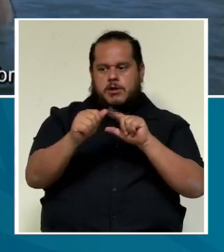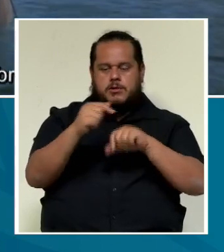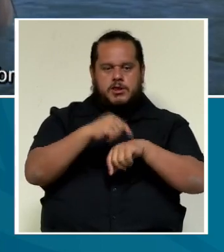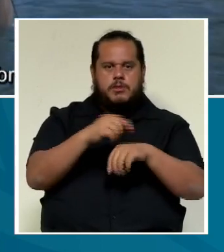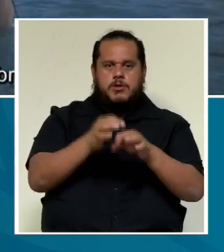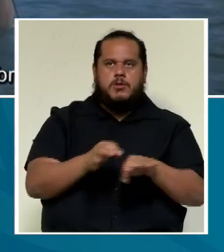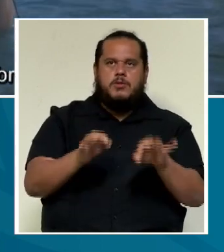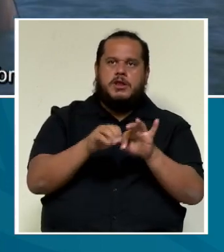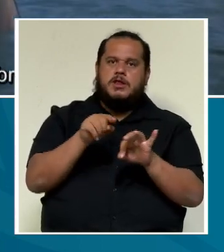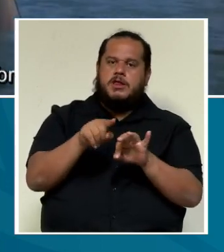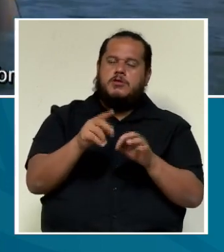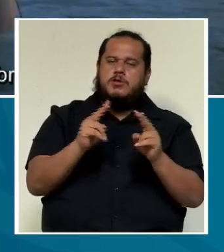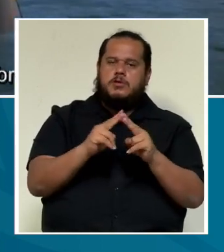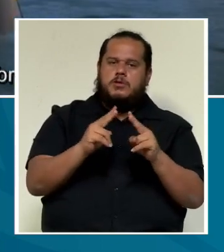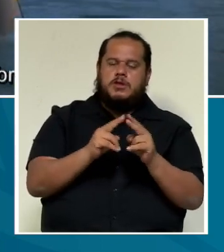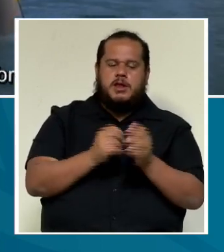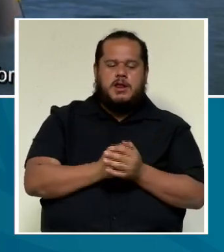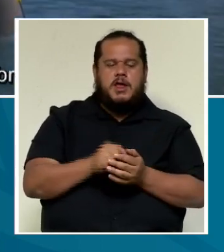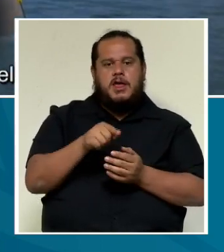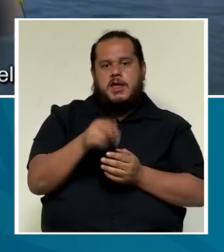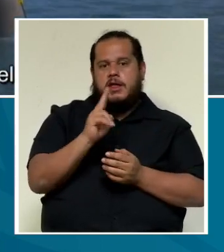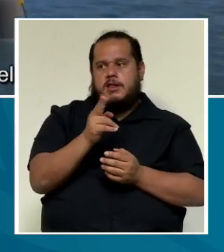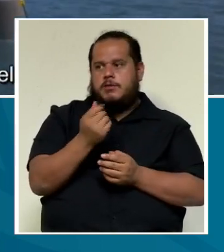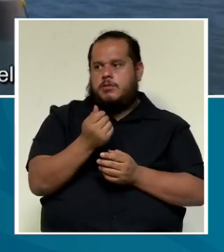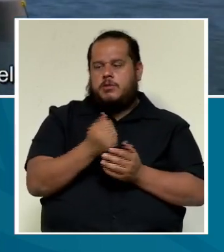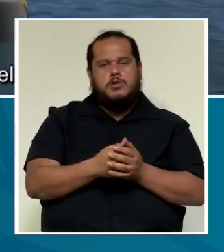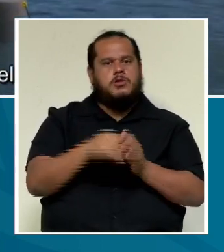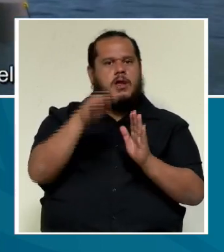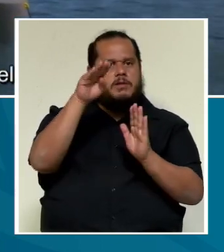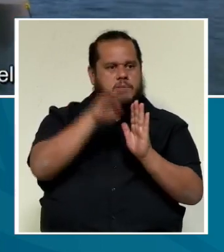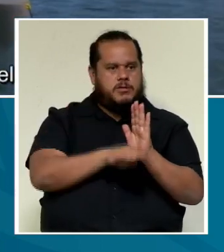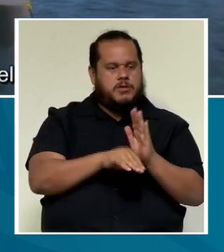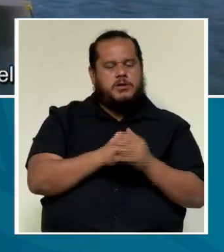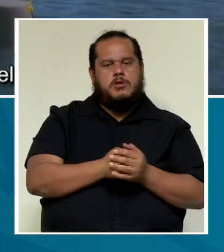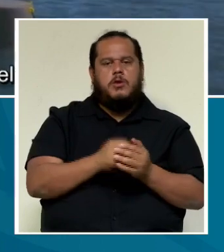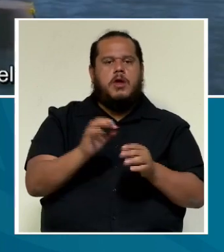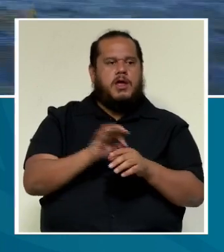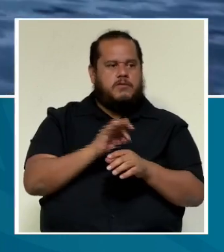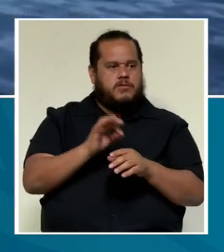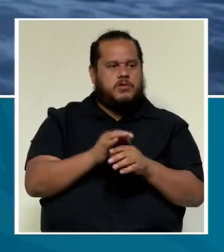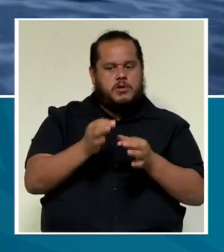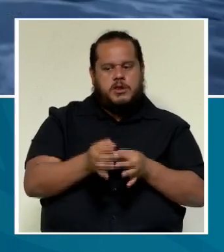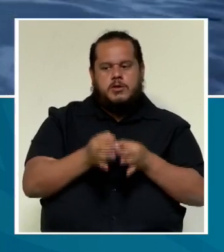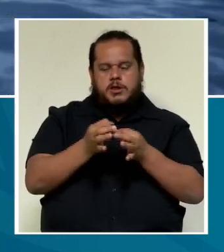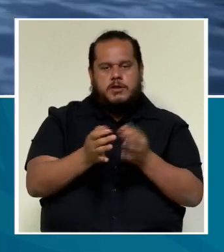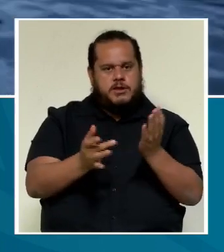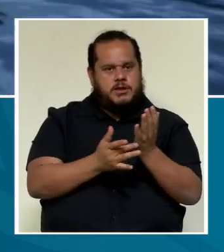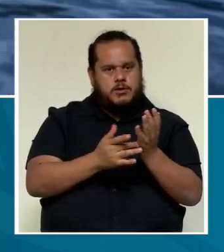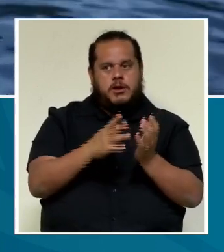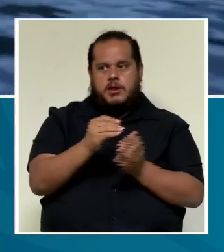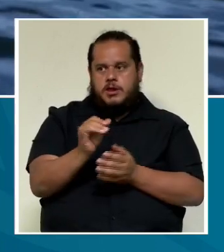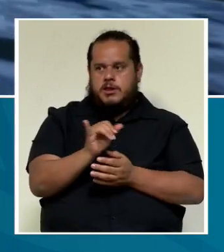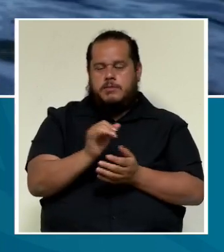de esto es conocer que ese mismo costo ha venido disminuyendo en función de los avances tecnológicos y también